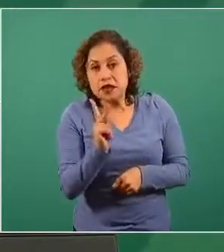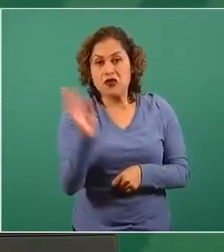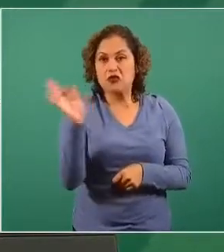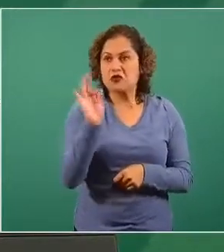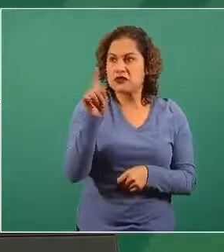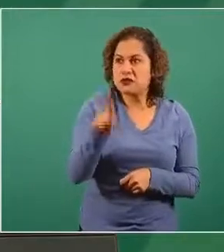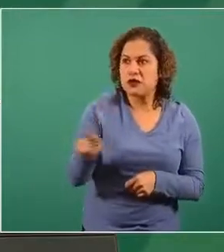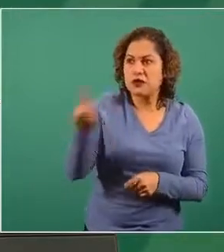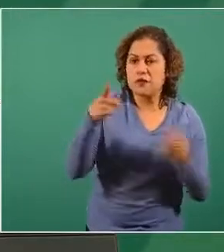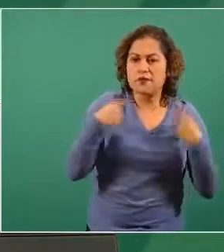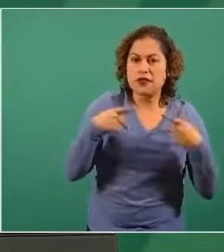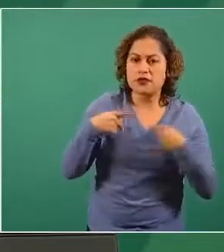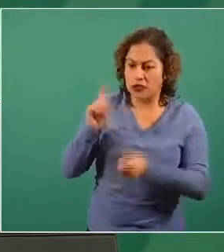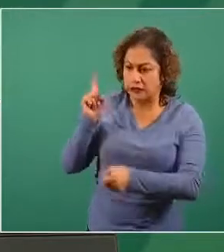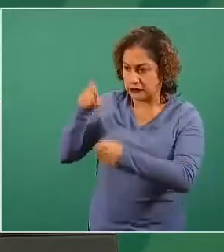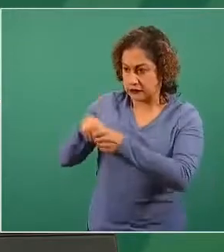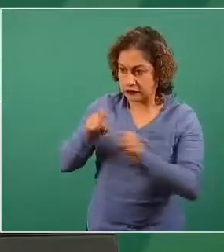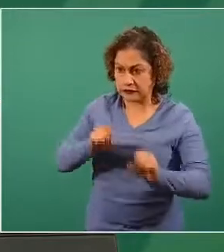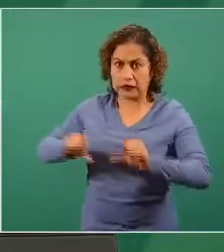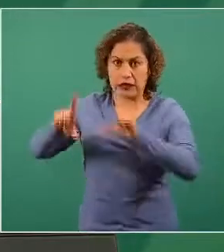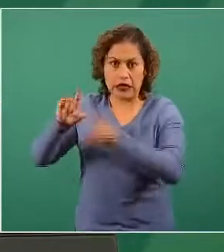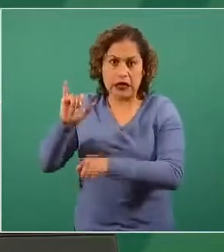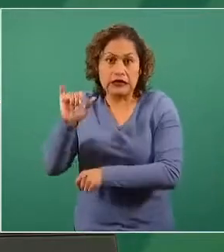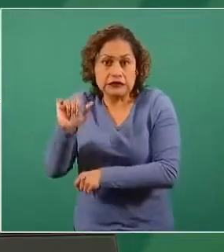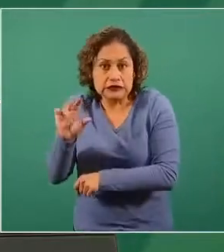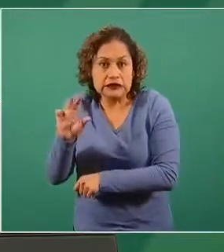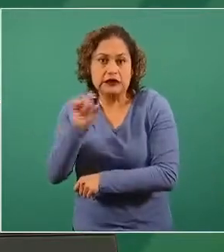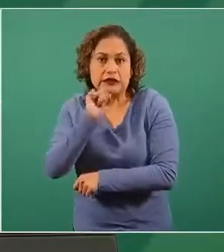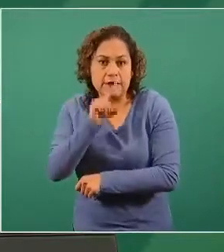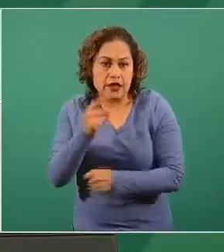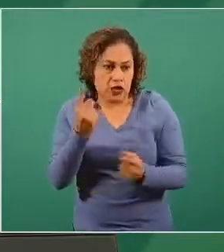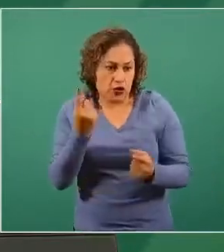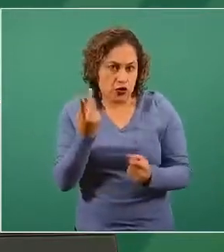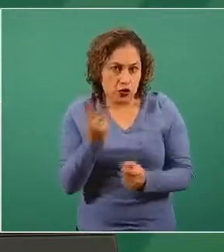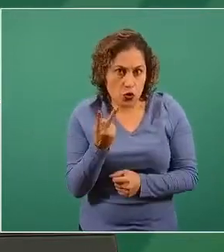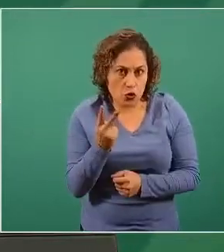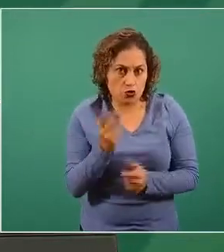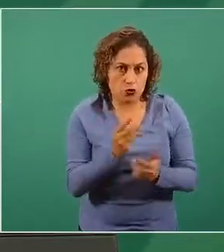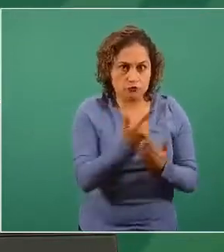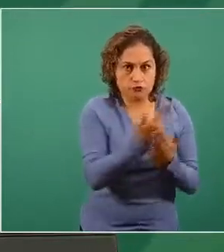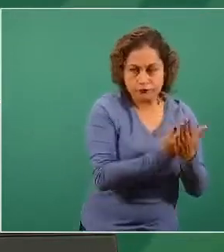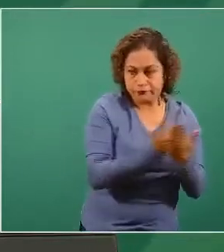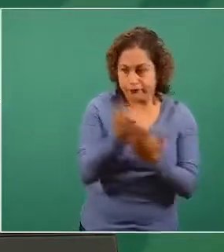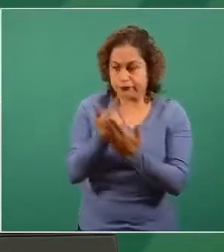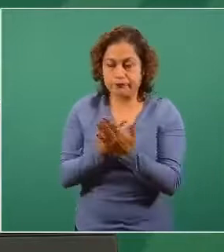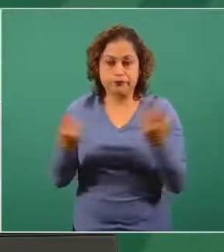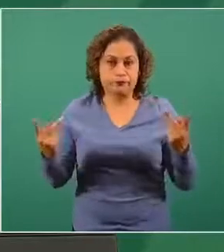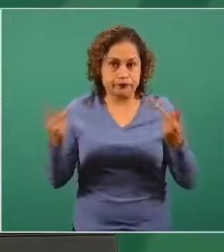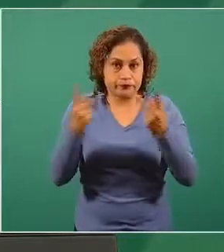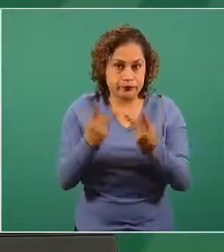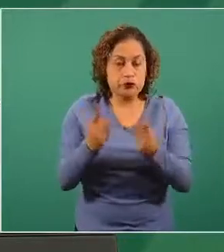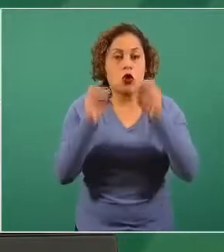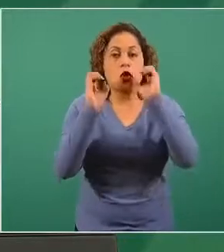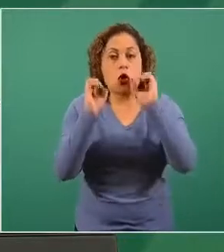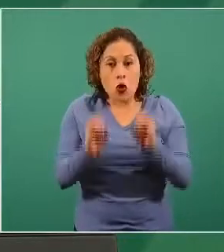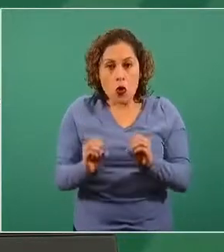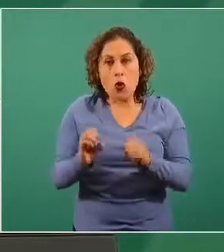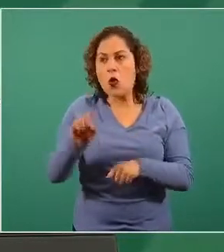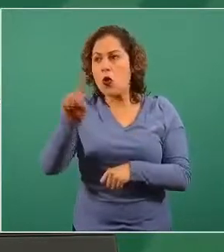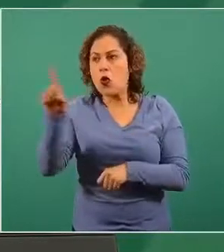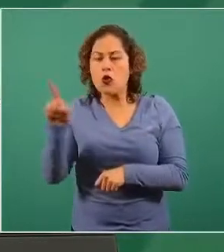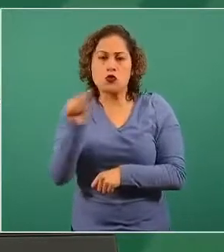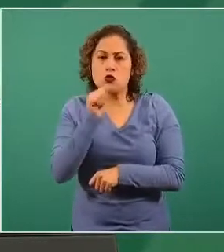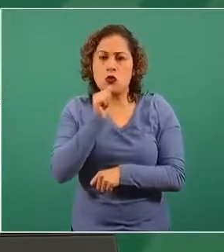y tendríamos un número mayor ya de personas a las que se le está asignando una cita,